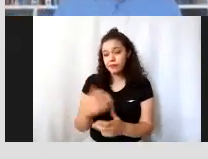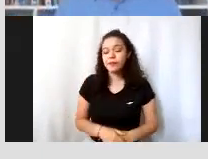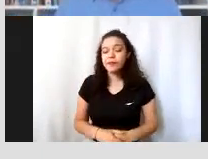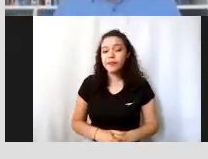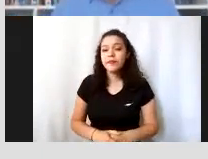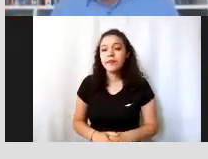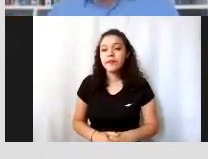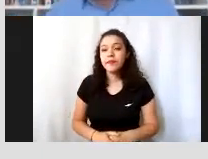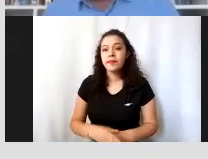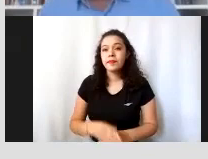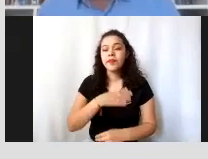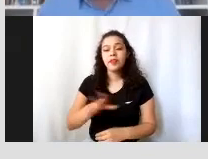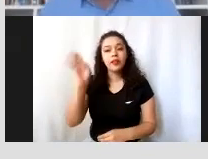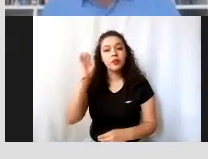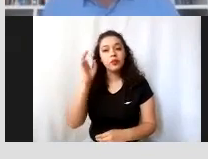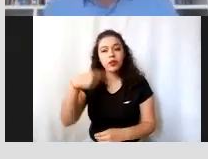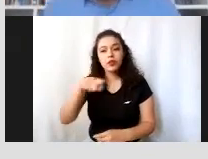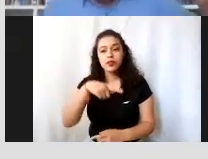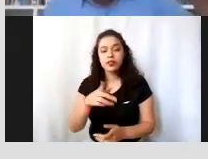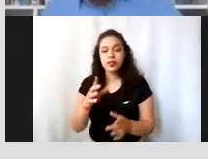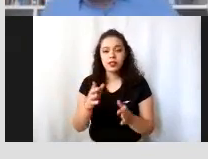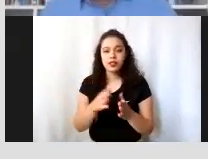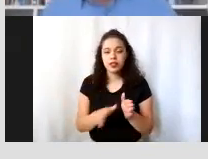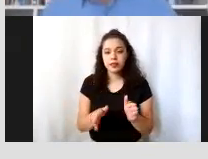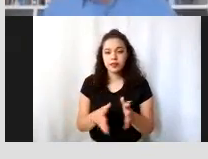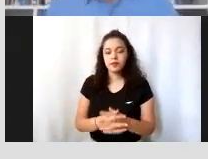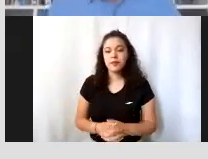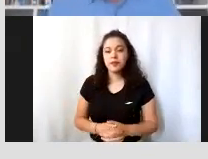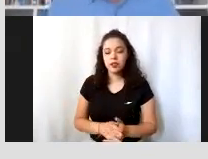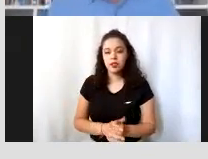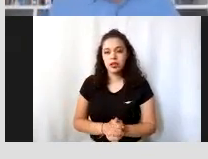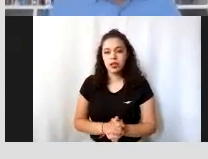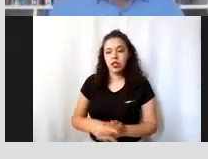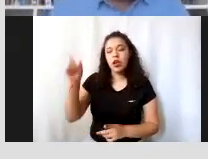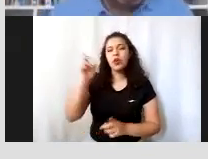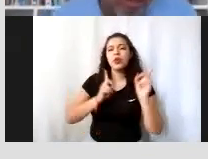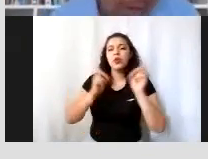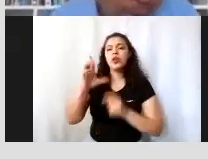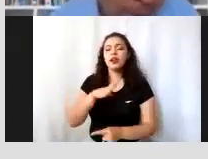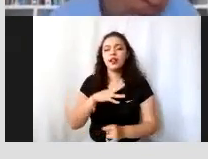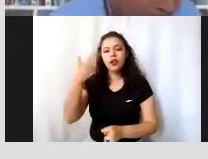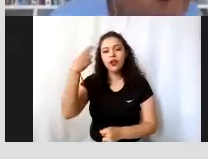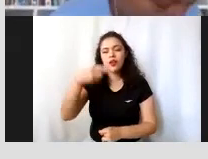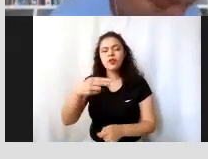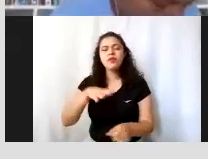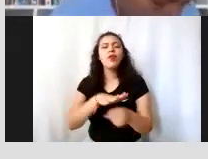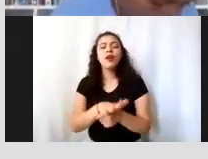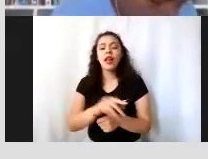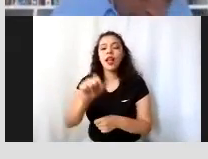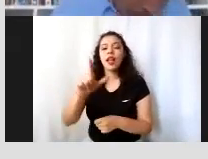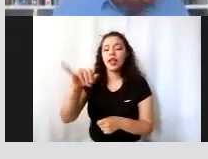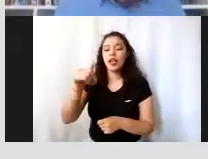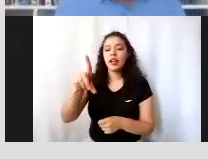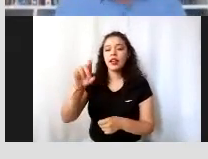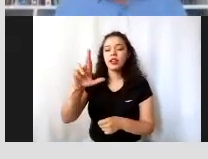gustaría escucharlos en esta parte final. Hola, yo tengo una duda. Hola, ¿cómo te llamas? Alejandro.